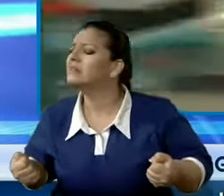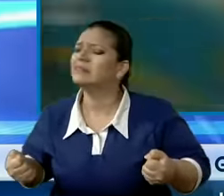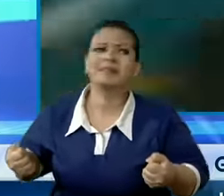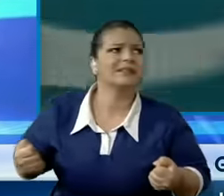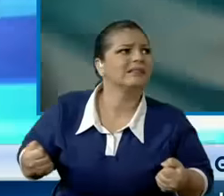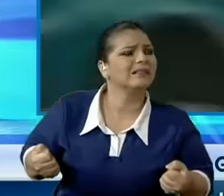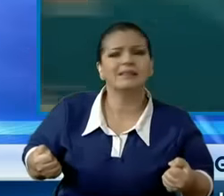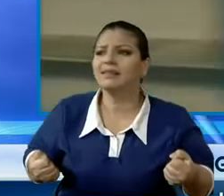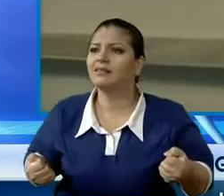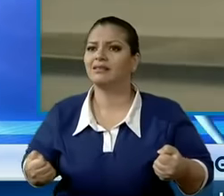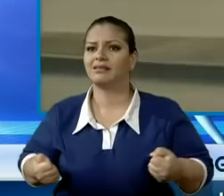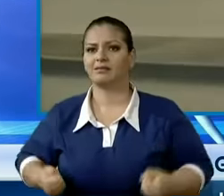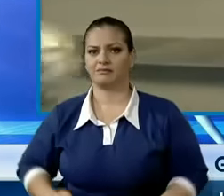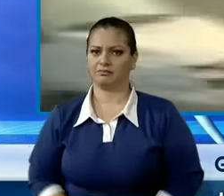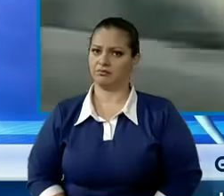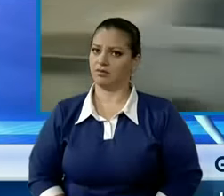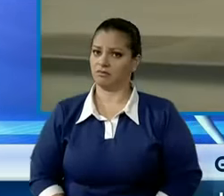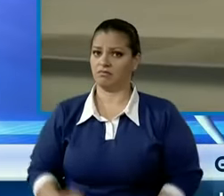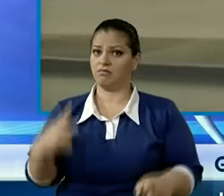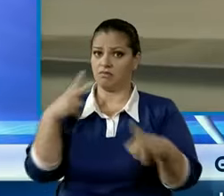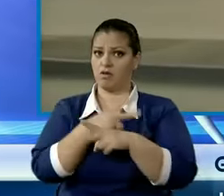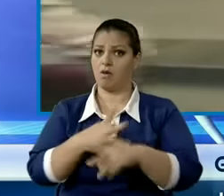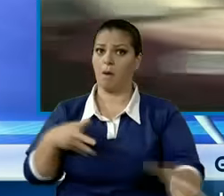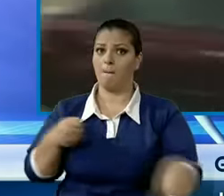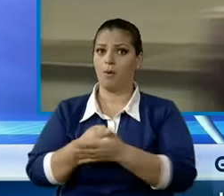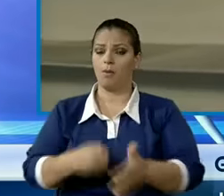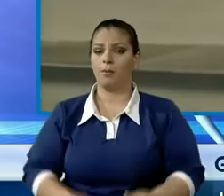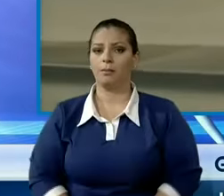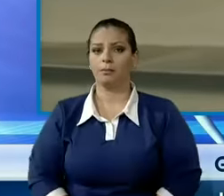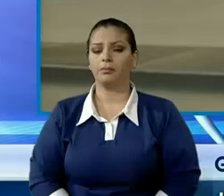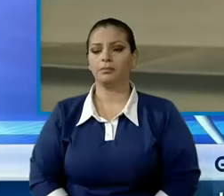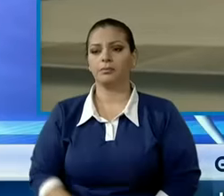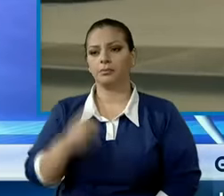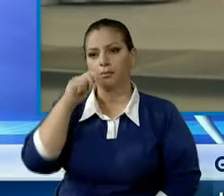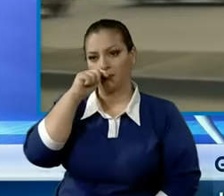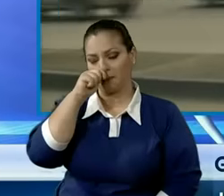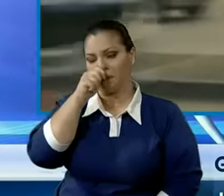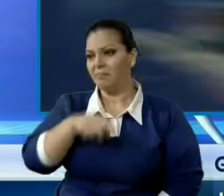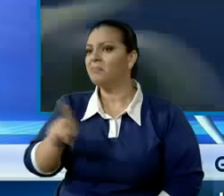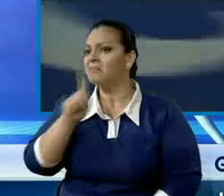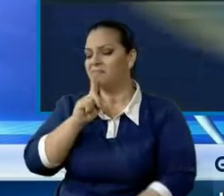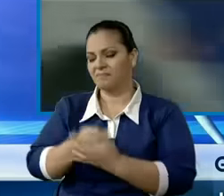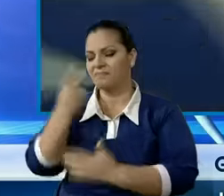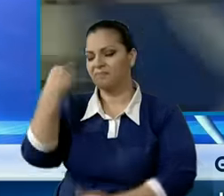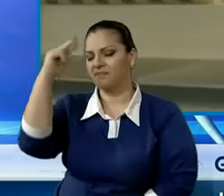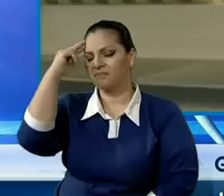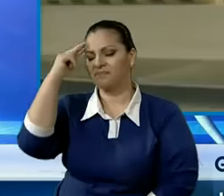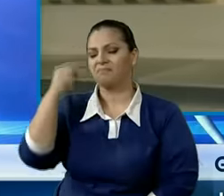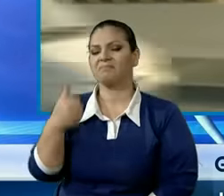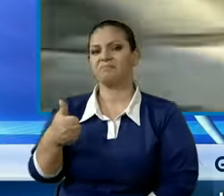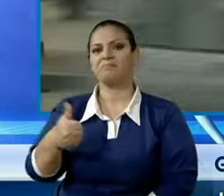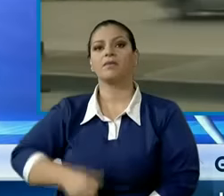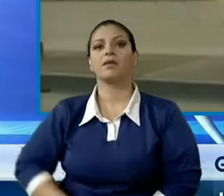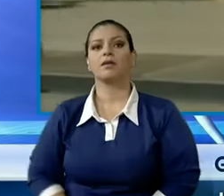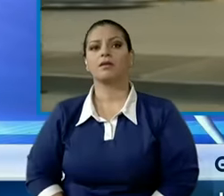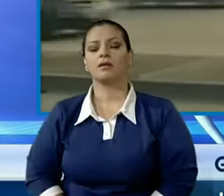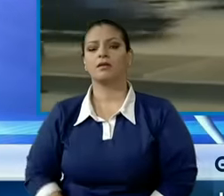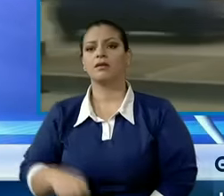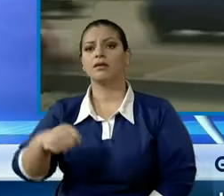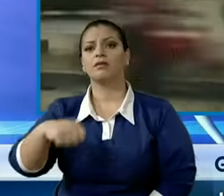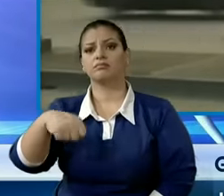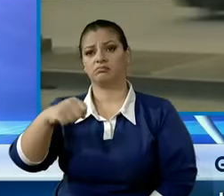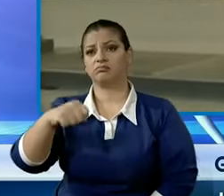que yo, ahí puede producirse un accidente. Así es, sí, sí tiene toda la razón. Hay en alguno de estas